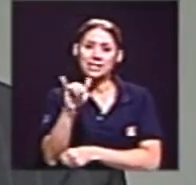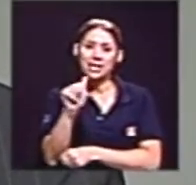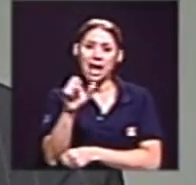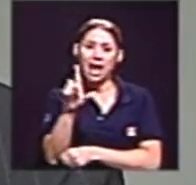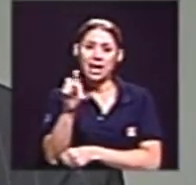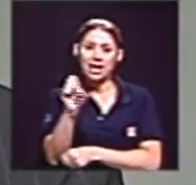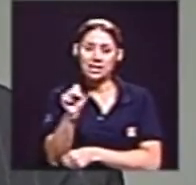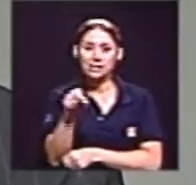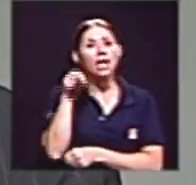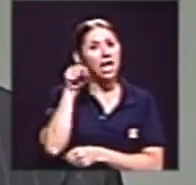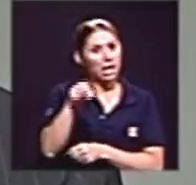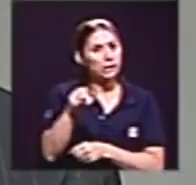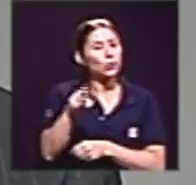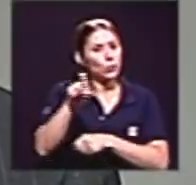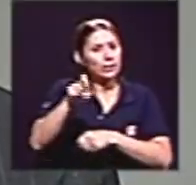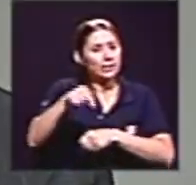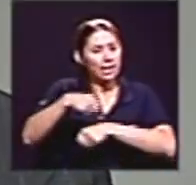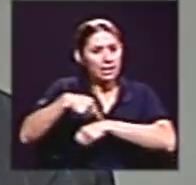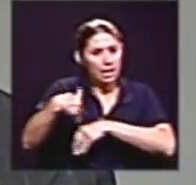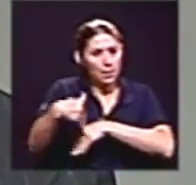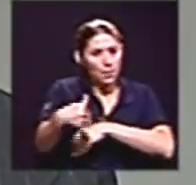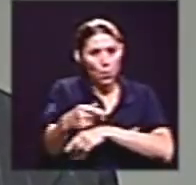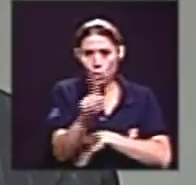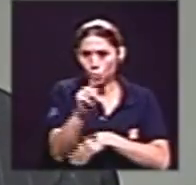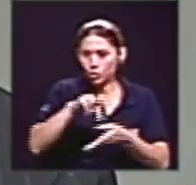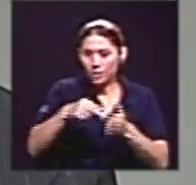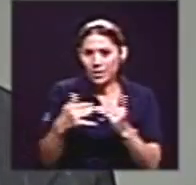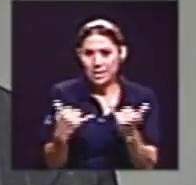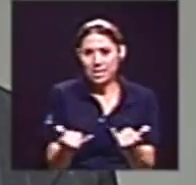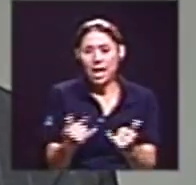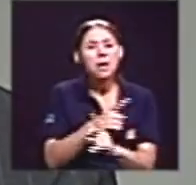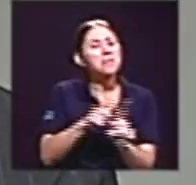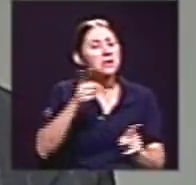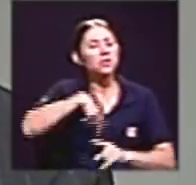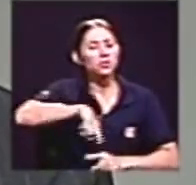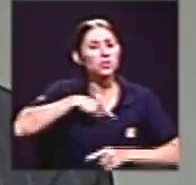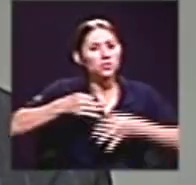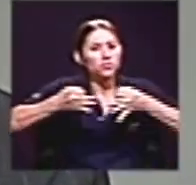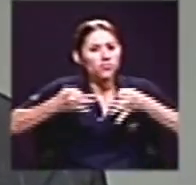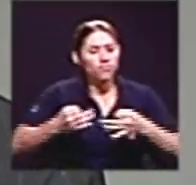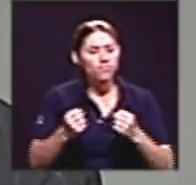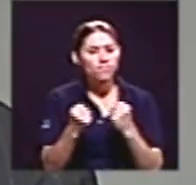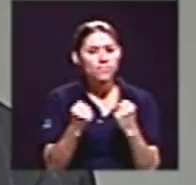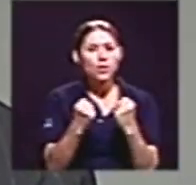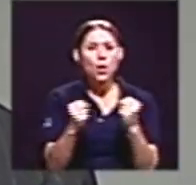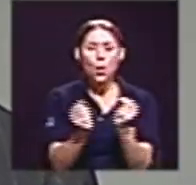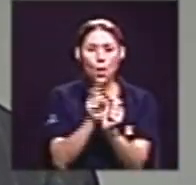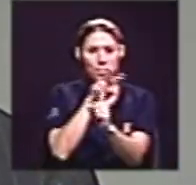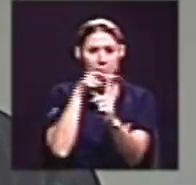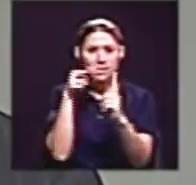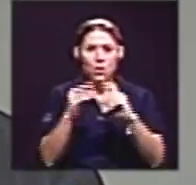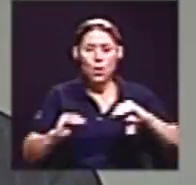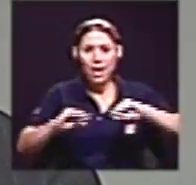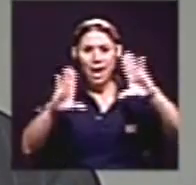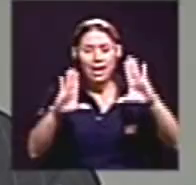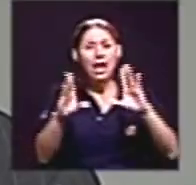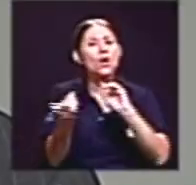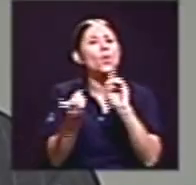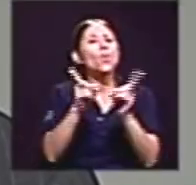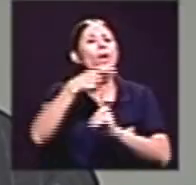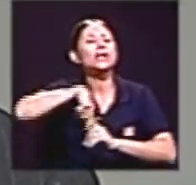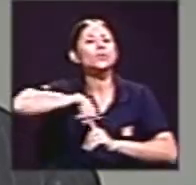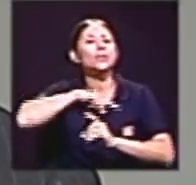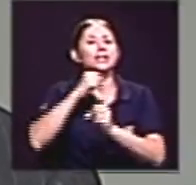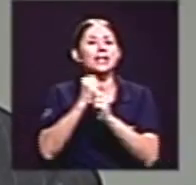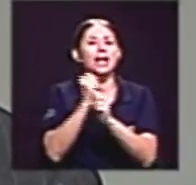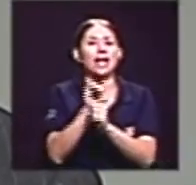creemos que siguiendo con la mano firme y con visión clara de cuál es la tarea que tenemos como Banco